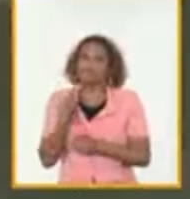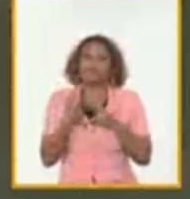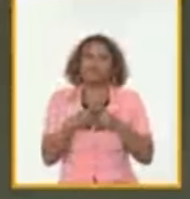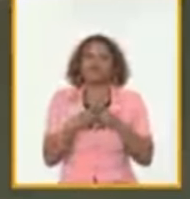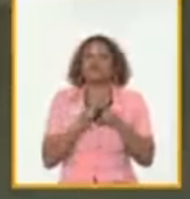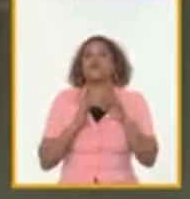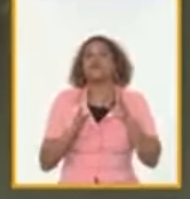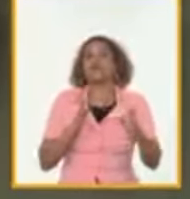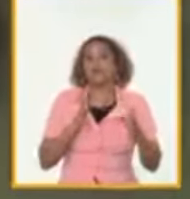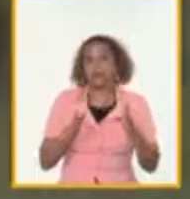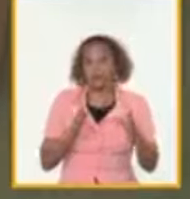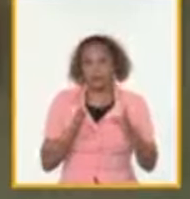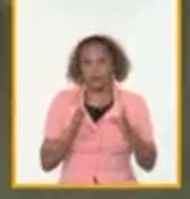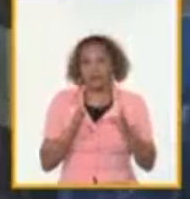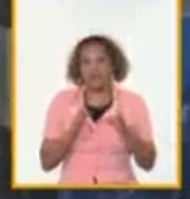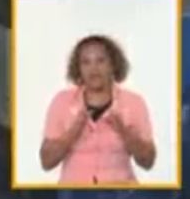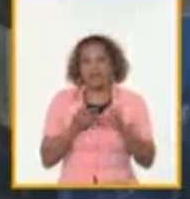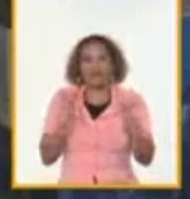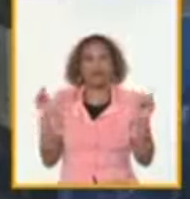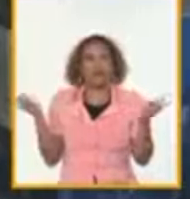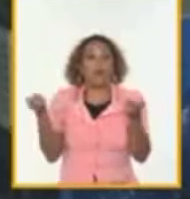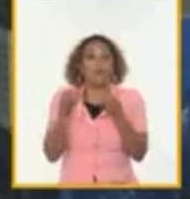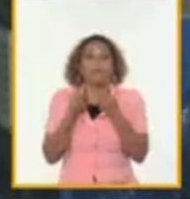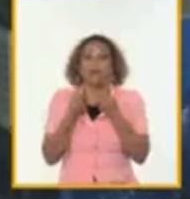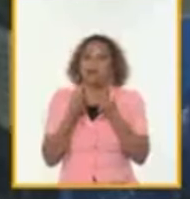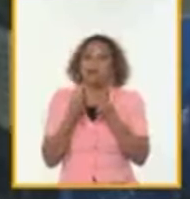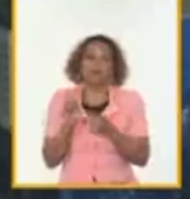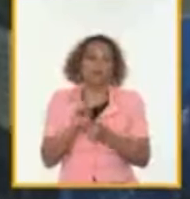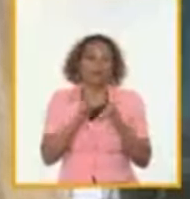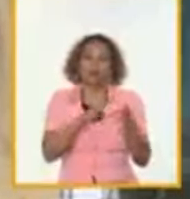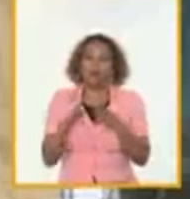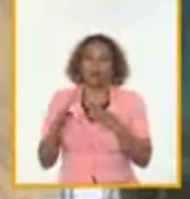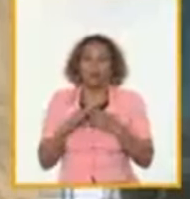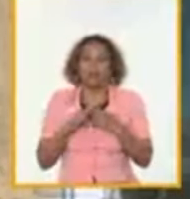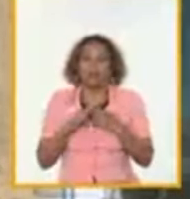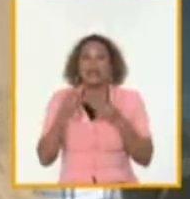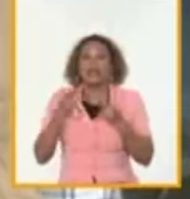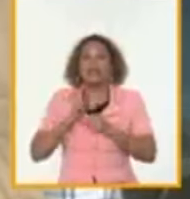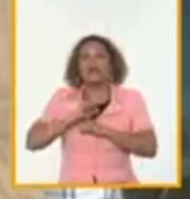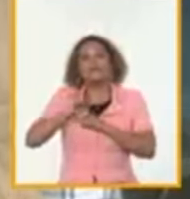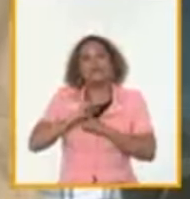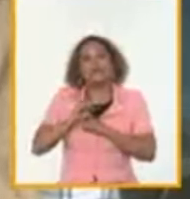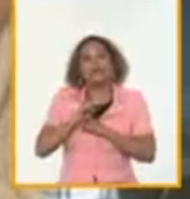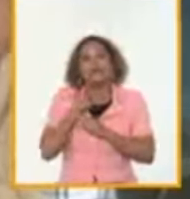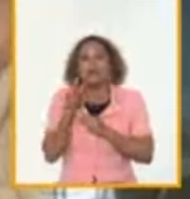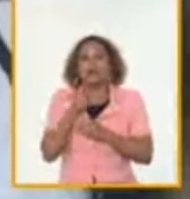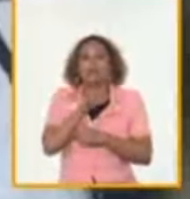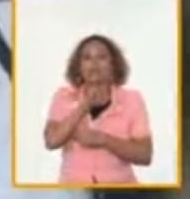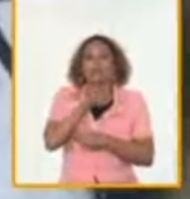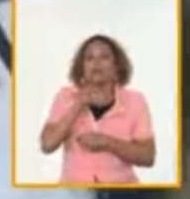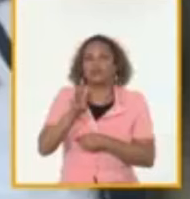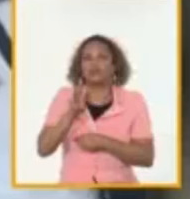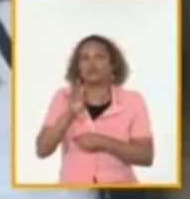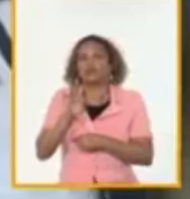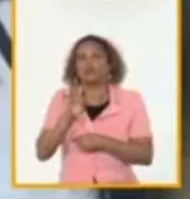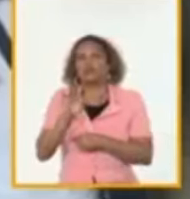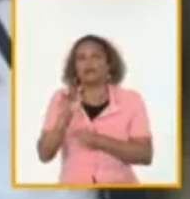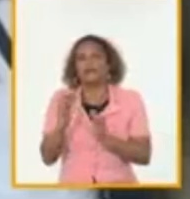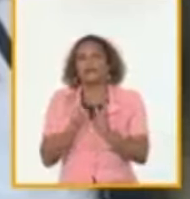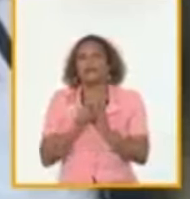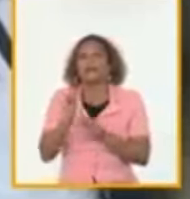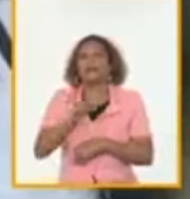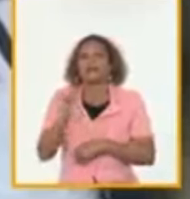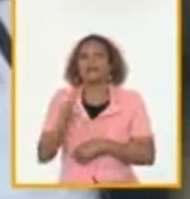parte nos resuelven eh una comunidad esas bombas deben estarnos resolviendo cerca de 38,000 personas la